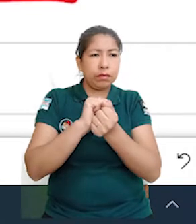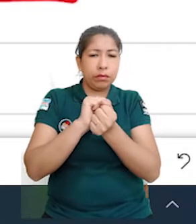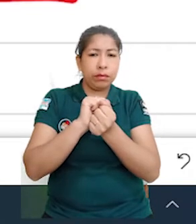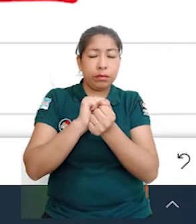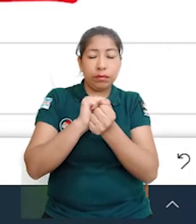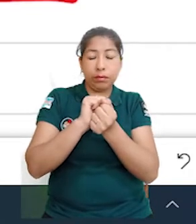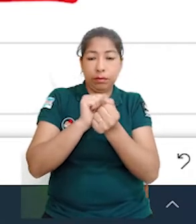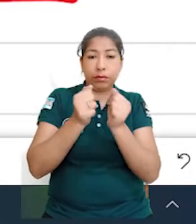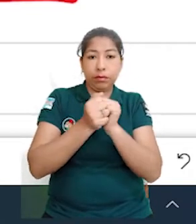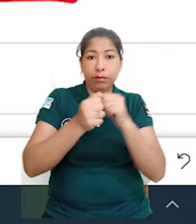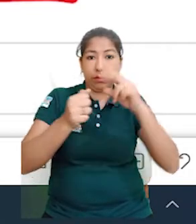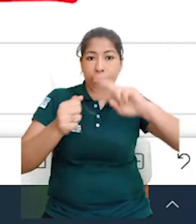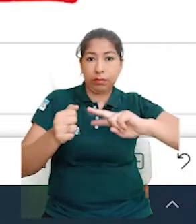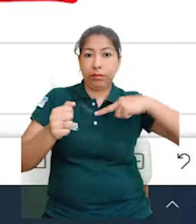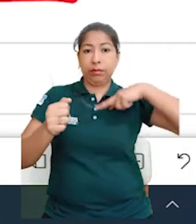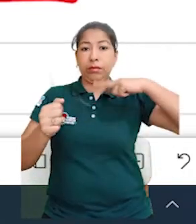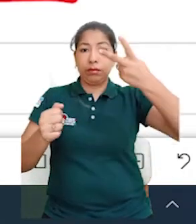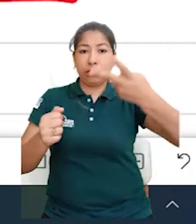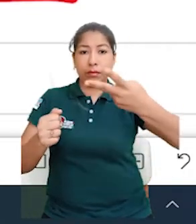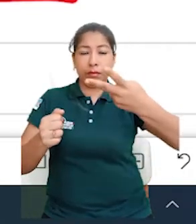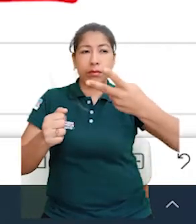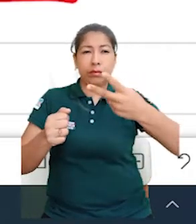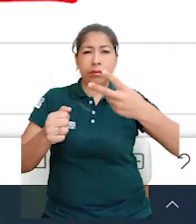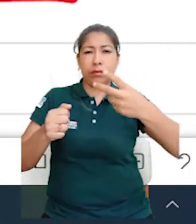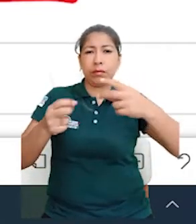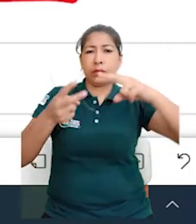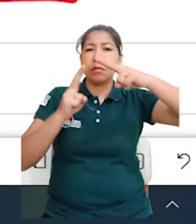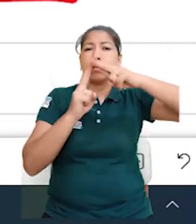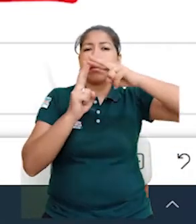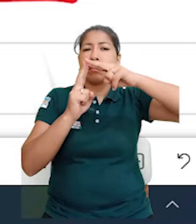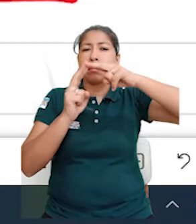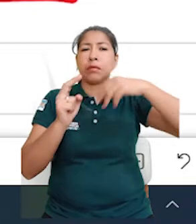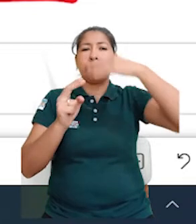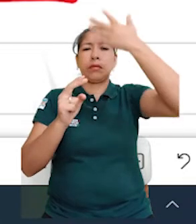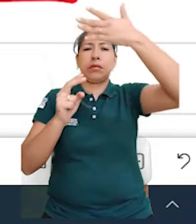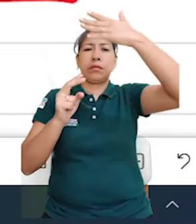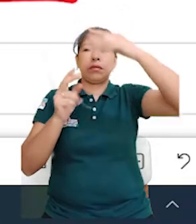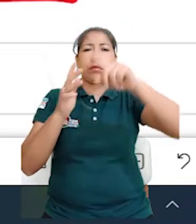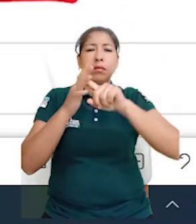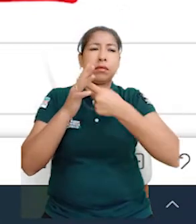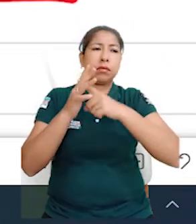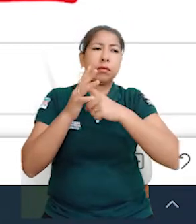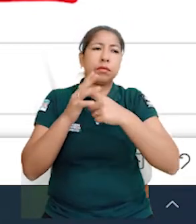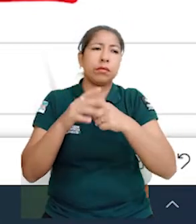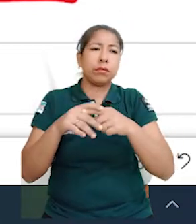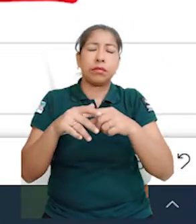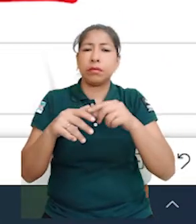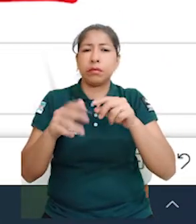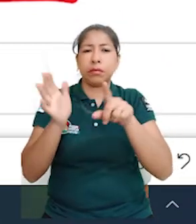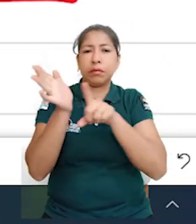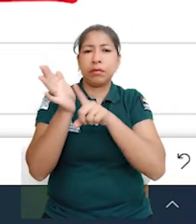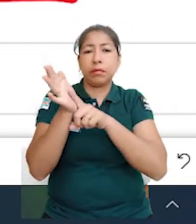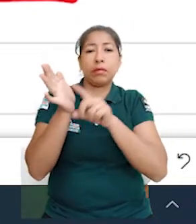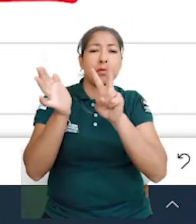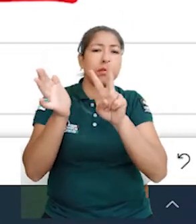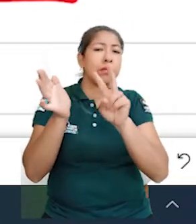ecuación original, no debemos contener logaritmos de números o bases negativas. Así que si reemplazamos el